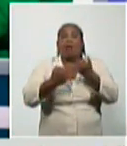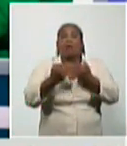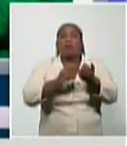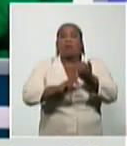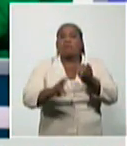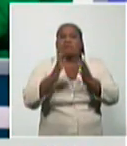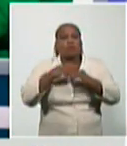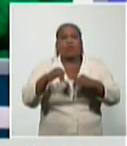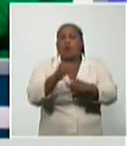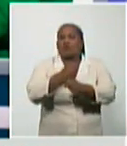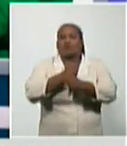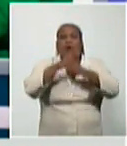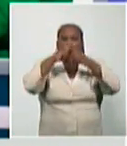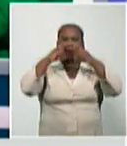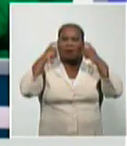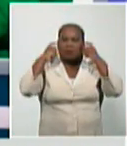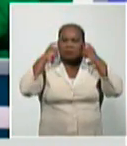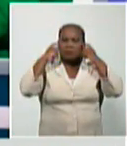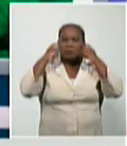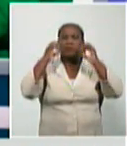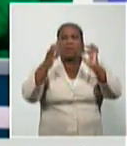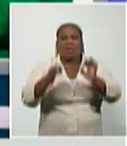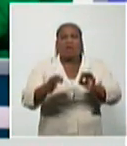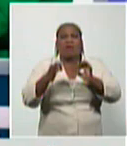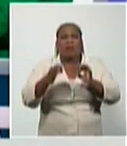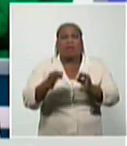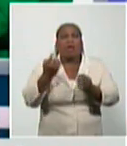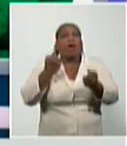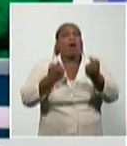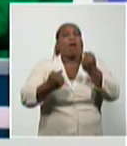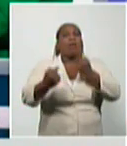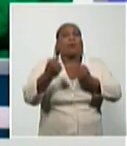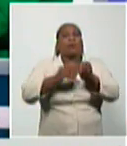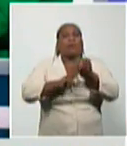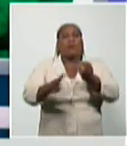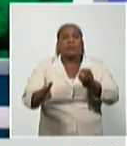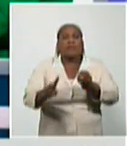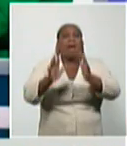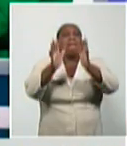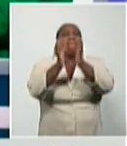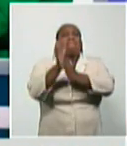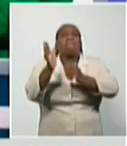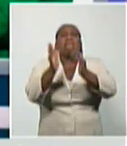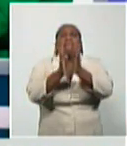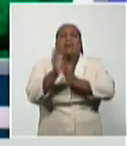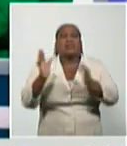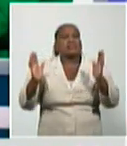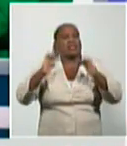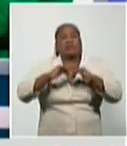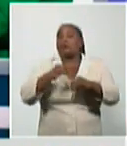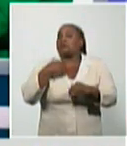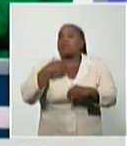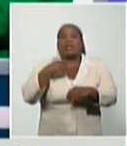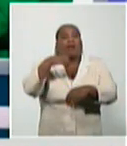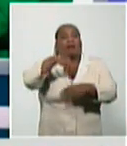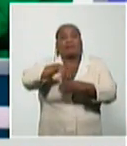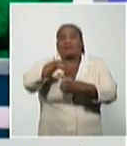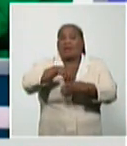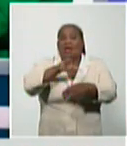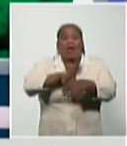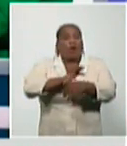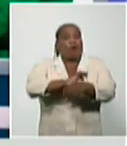que hubo territorios que pasaron meses sin tener casos de COVID. Y no te